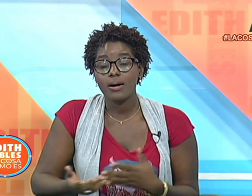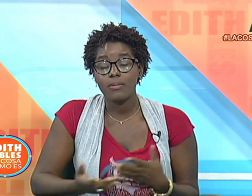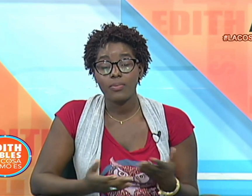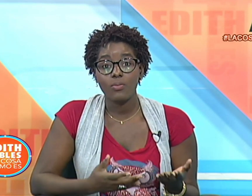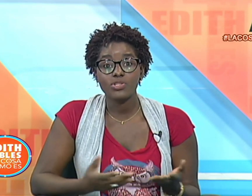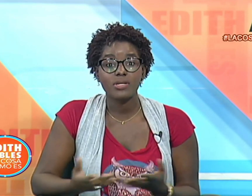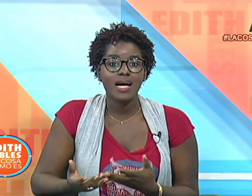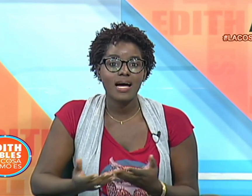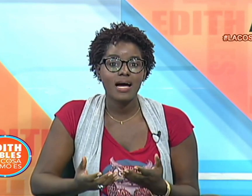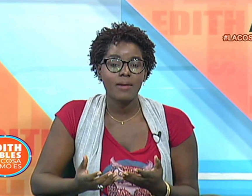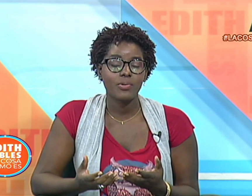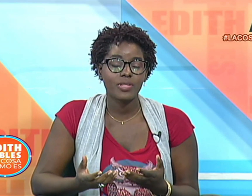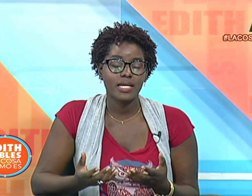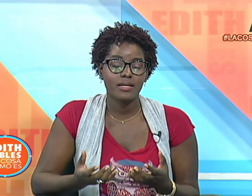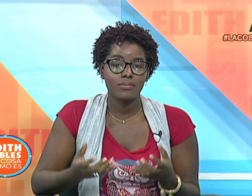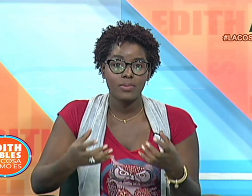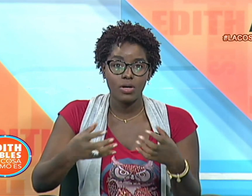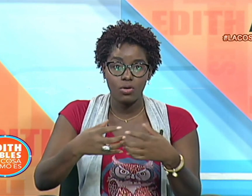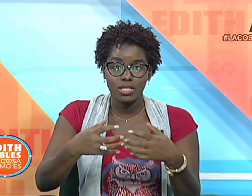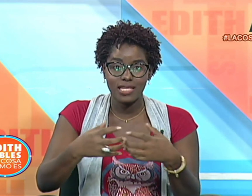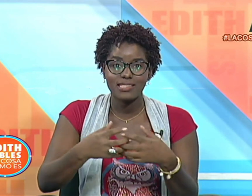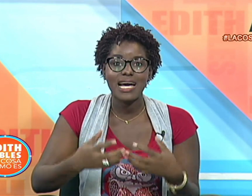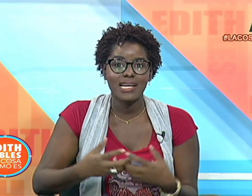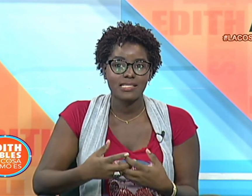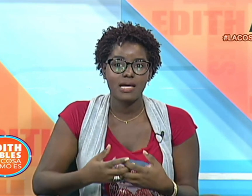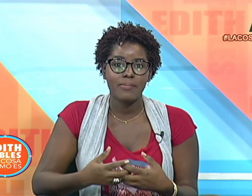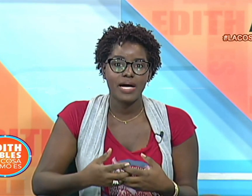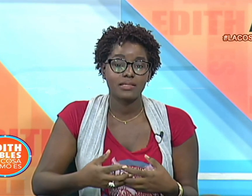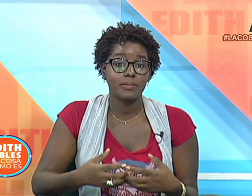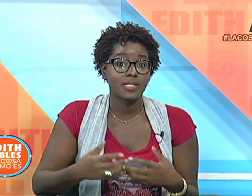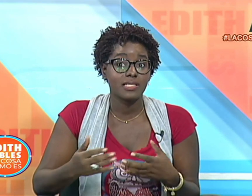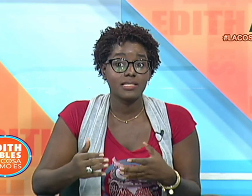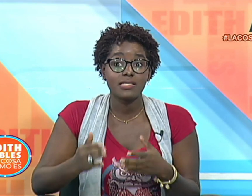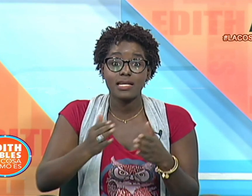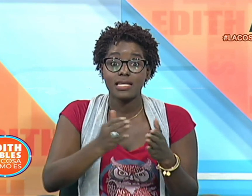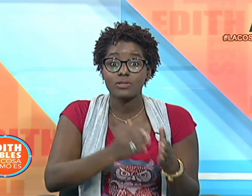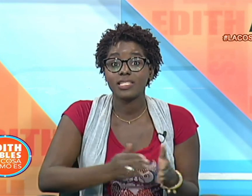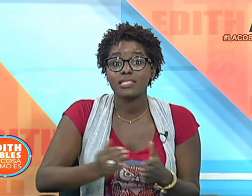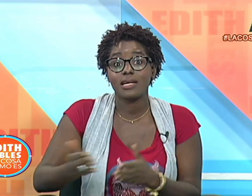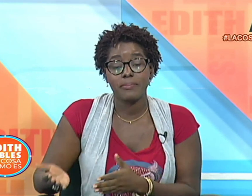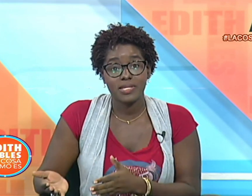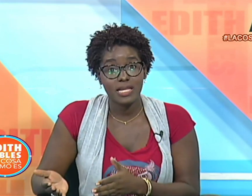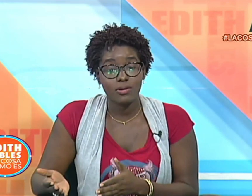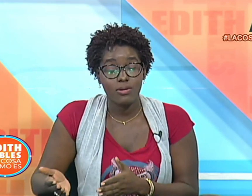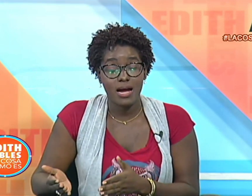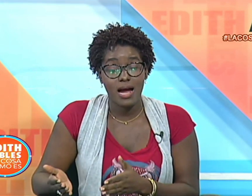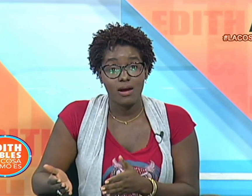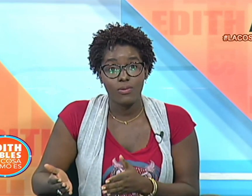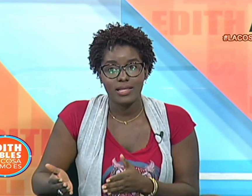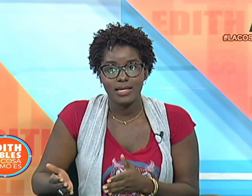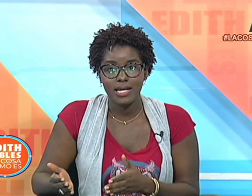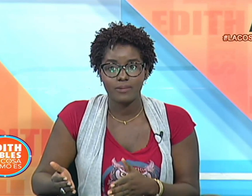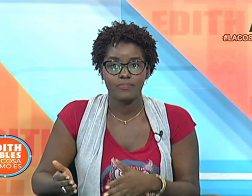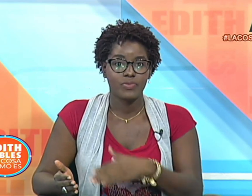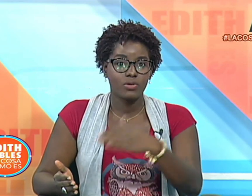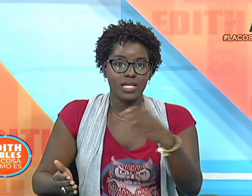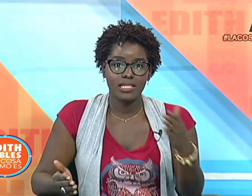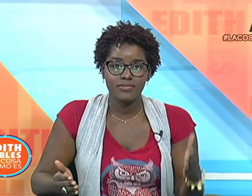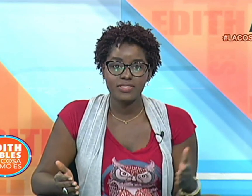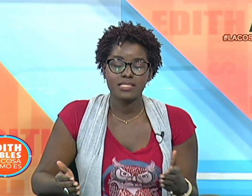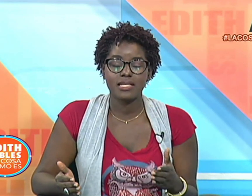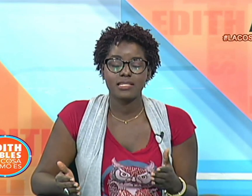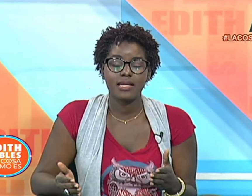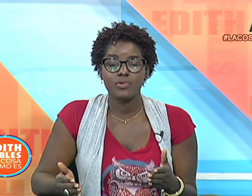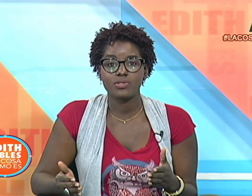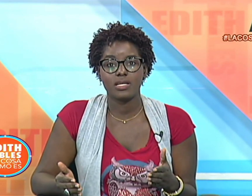como se va a poder y conectar esta parte el presidente dice que las cuentas han empezado a cuadrar con el